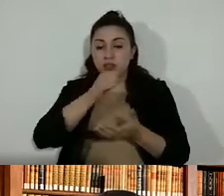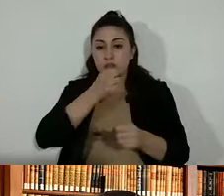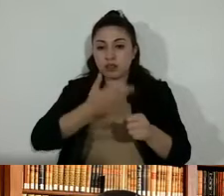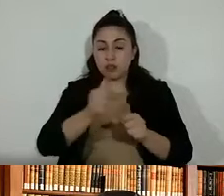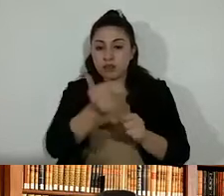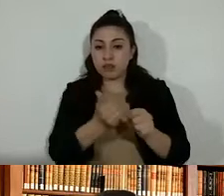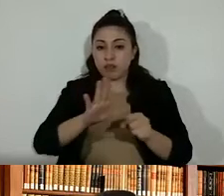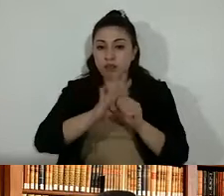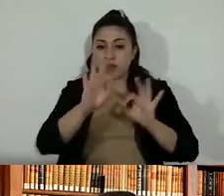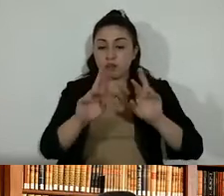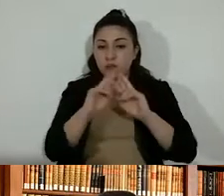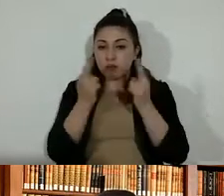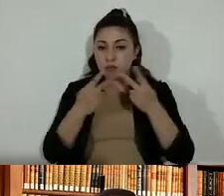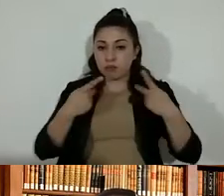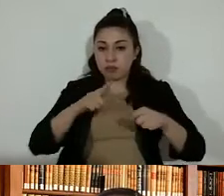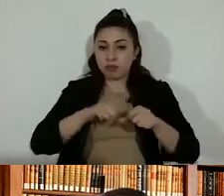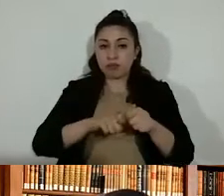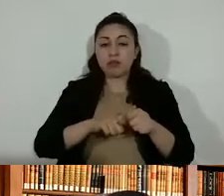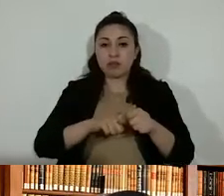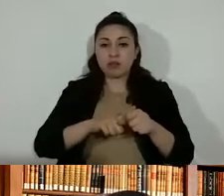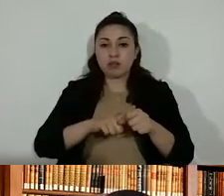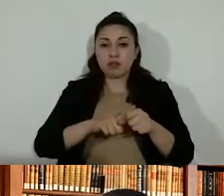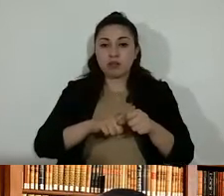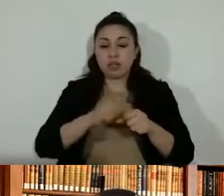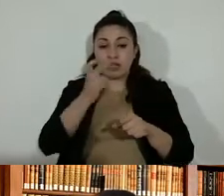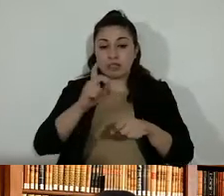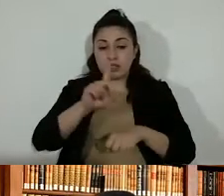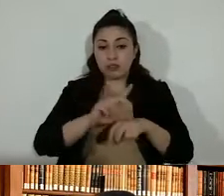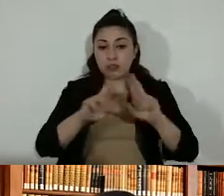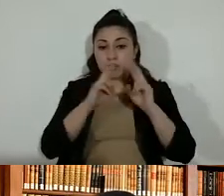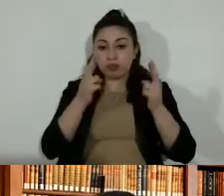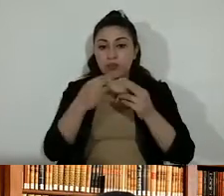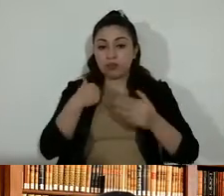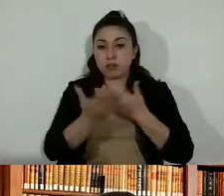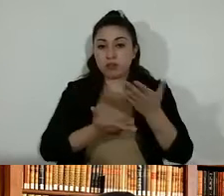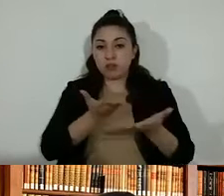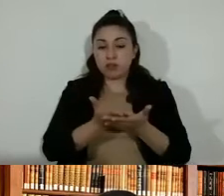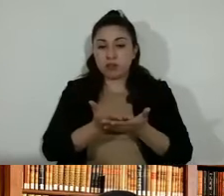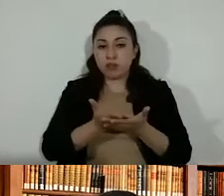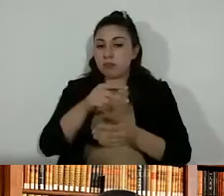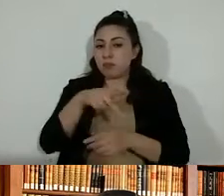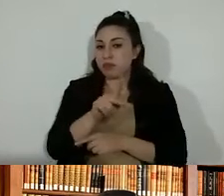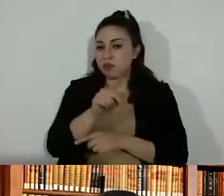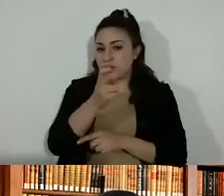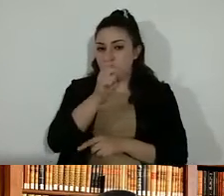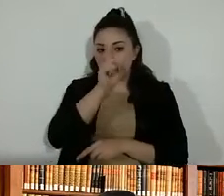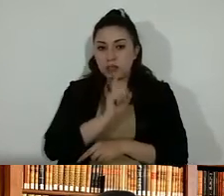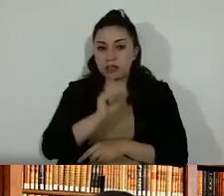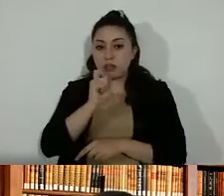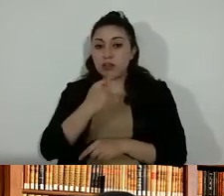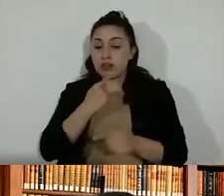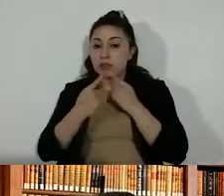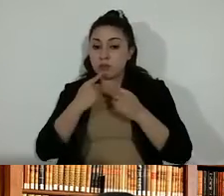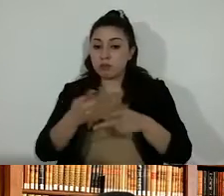decir, nosotros hemos sido congruentes con lo que planteamos aquella vez y lo que estamos planteando ahora. Así que no es cierto que hayamos llegado a nada. No hubo